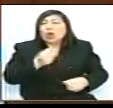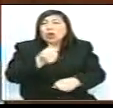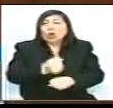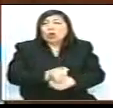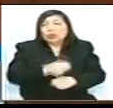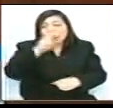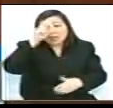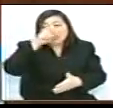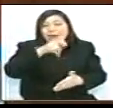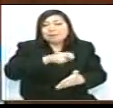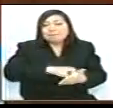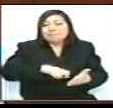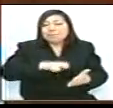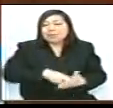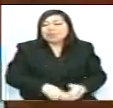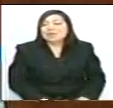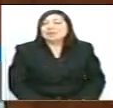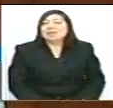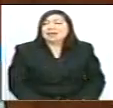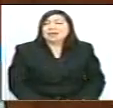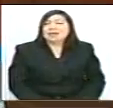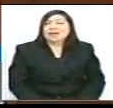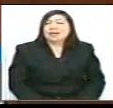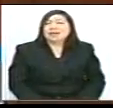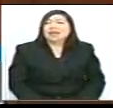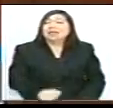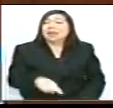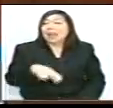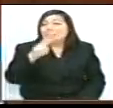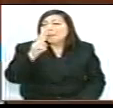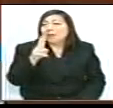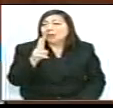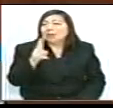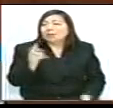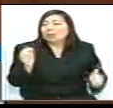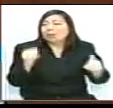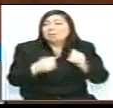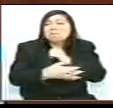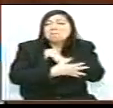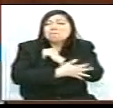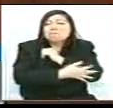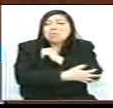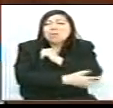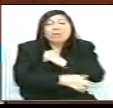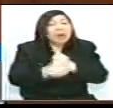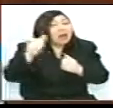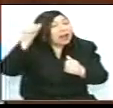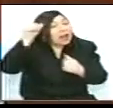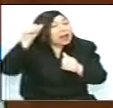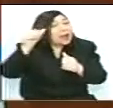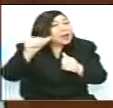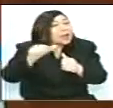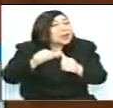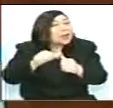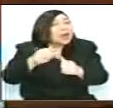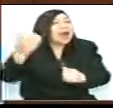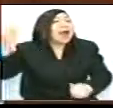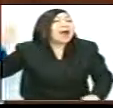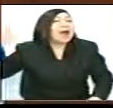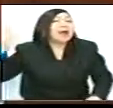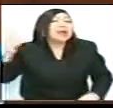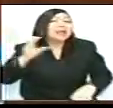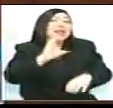antimineros que buscan que el país se sume a la pobreza. Recordemos el nefasto